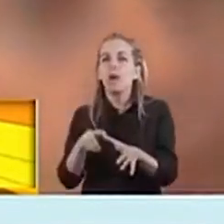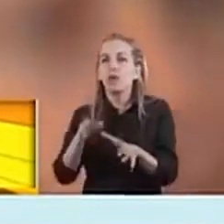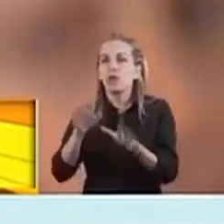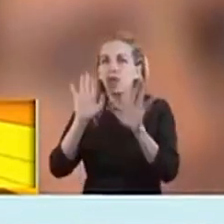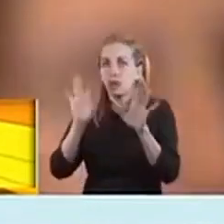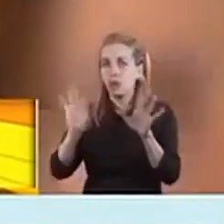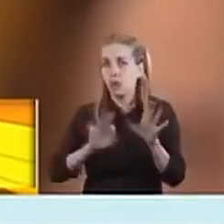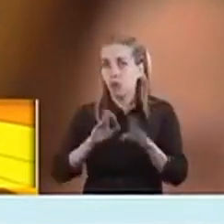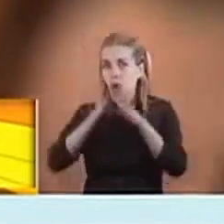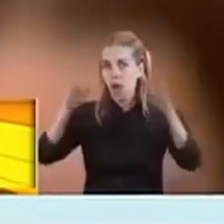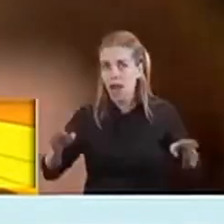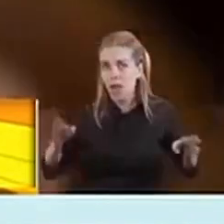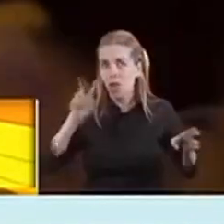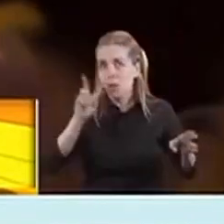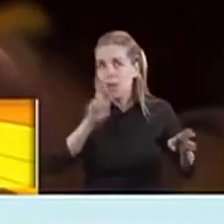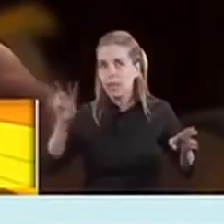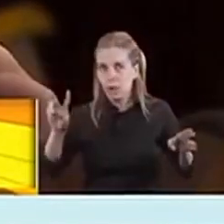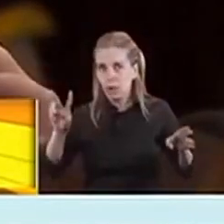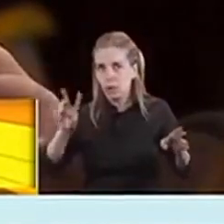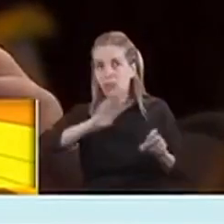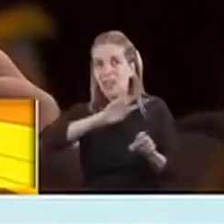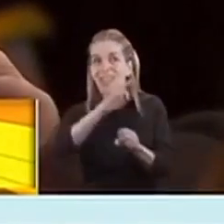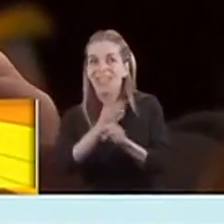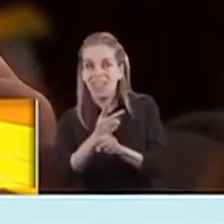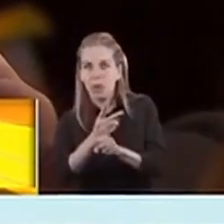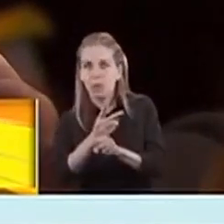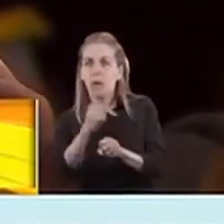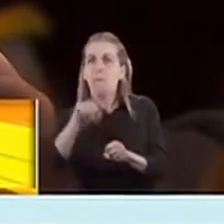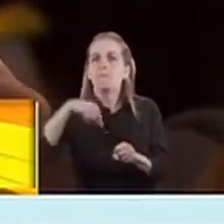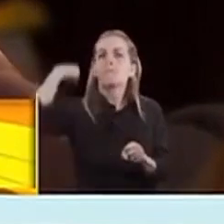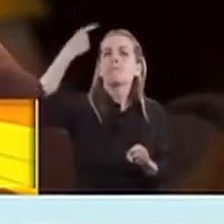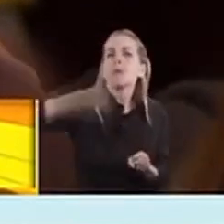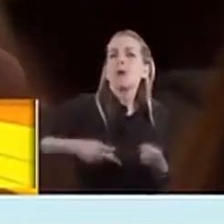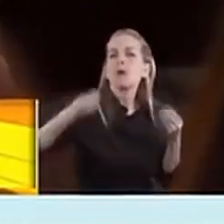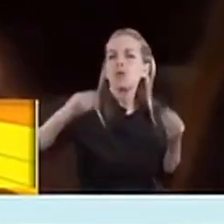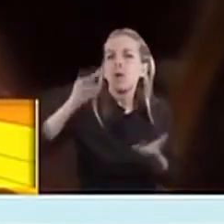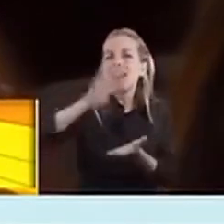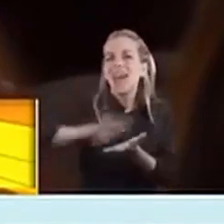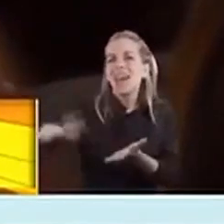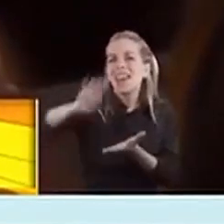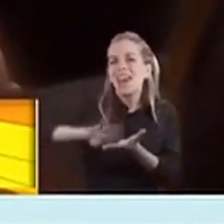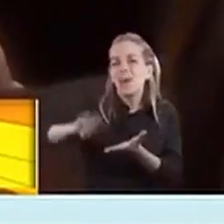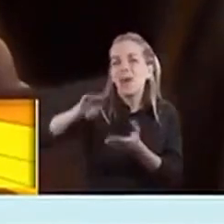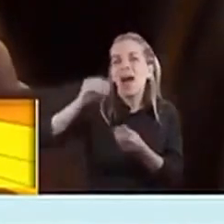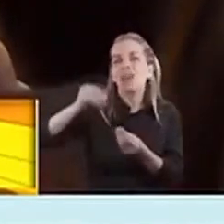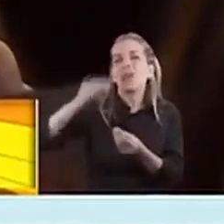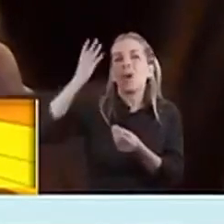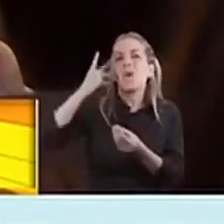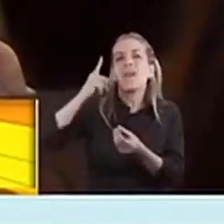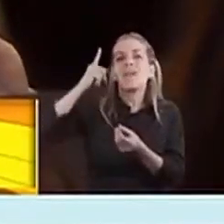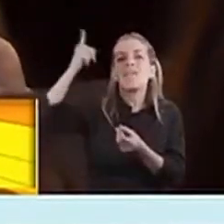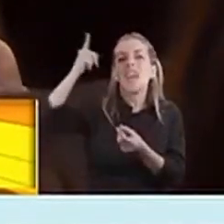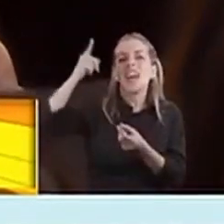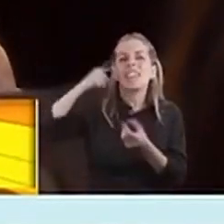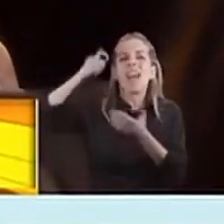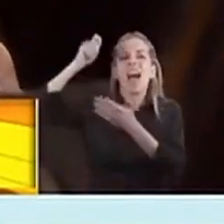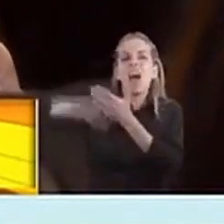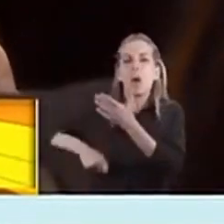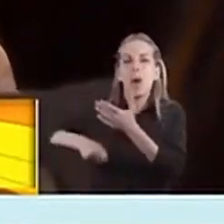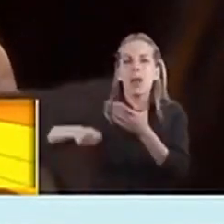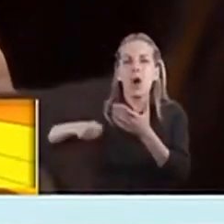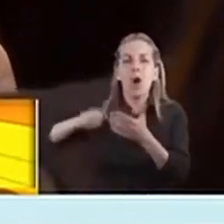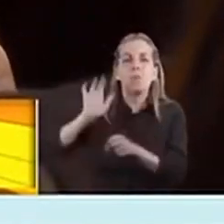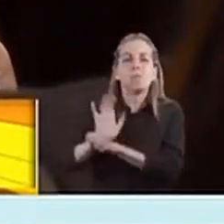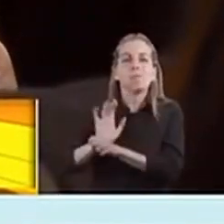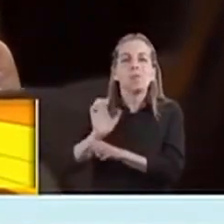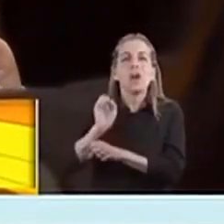causas que recibimos acá algo debe de fallar digamos vemos siempre los mismos protagonistas para solucionar